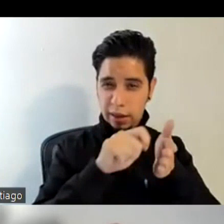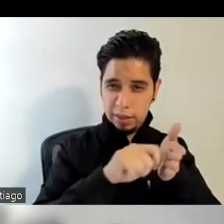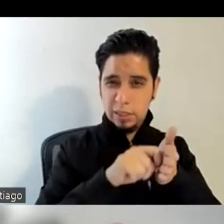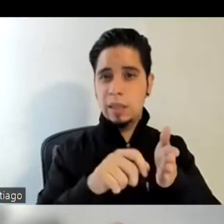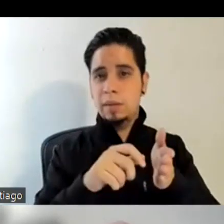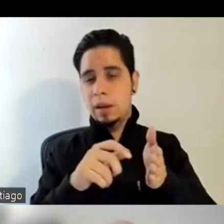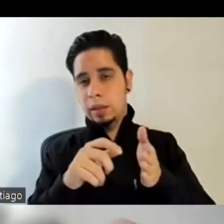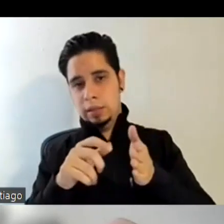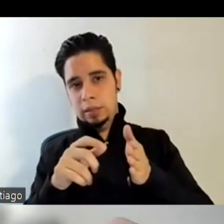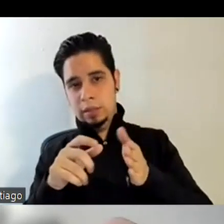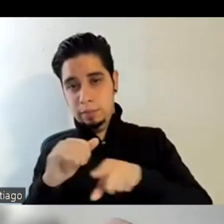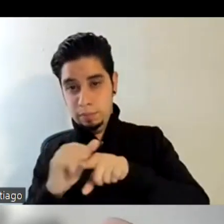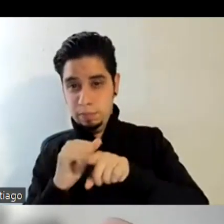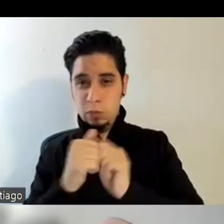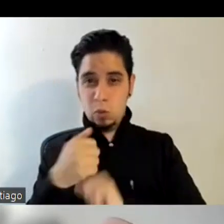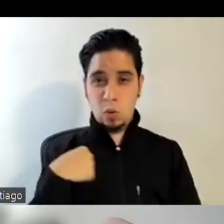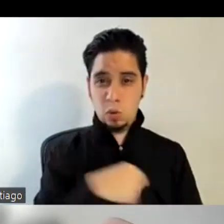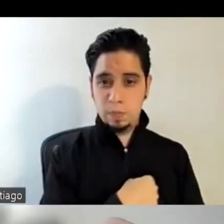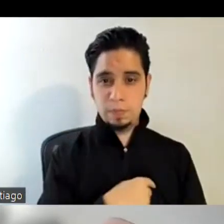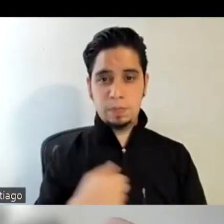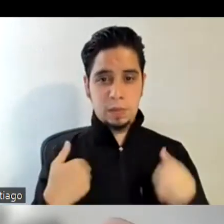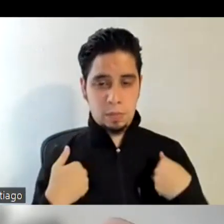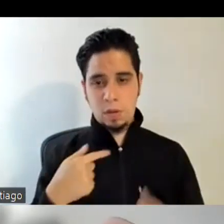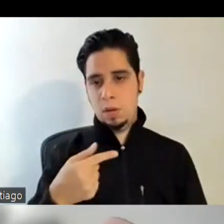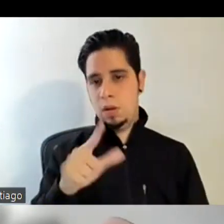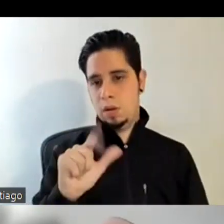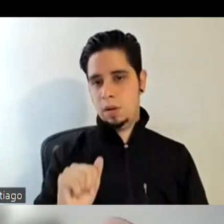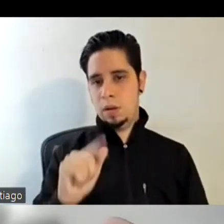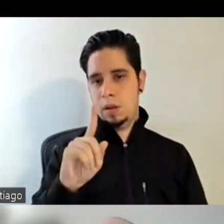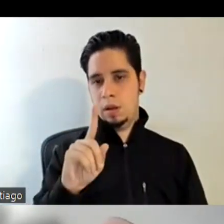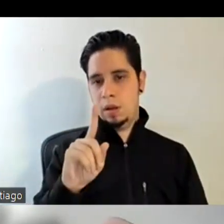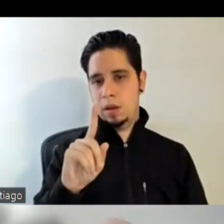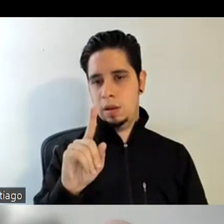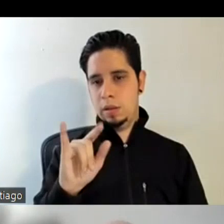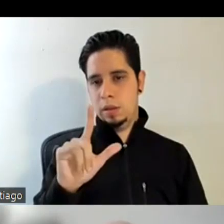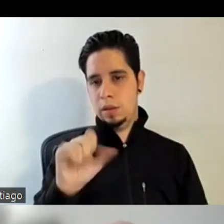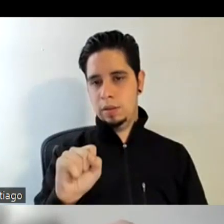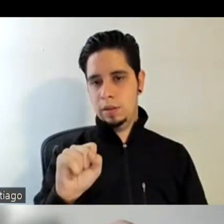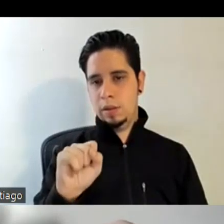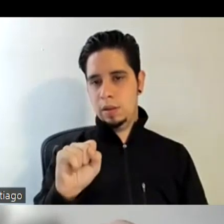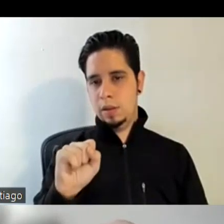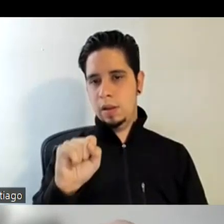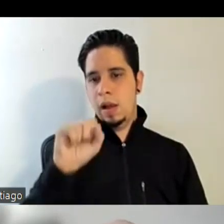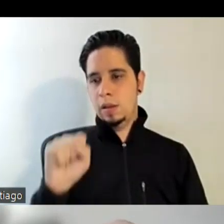la pieza. Tenemos a Gladys Silva en el vestuario. Ok.